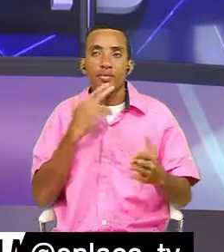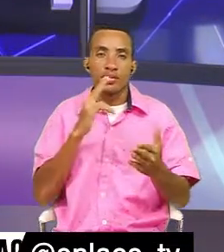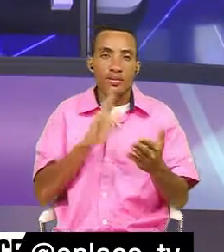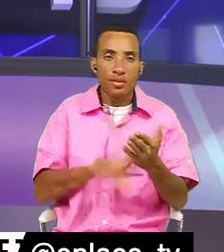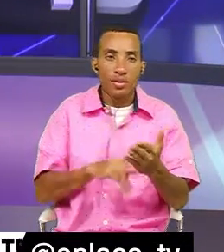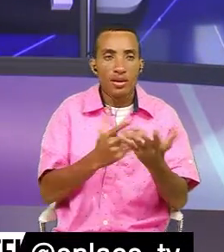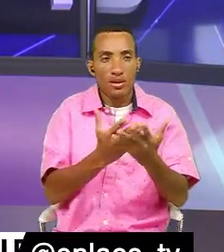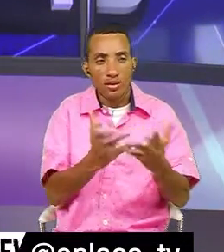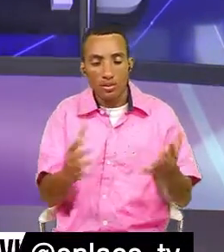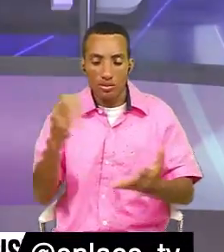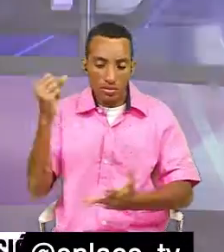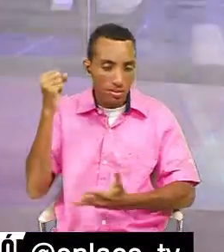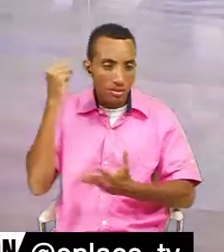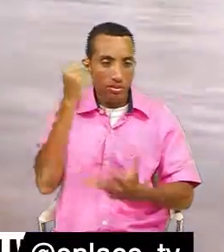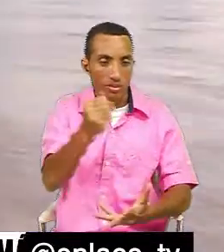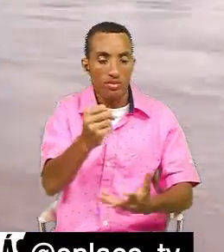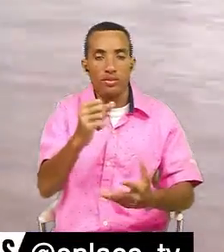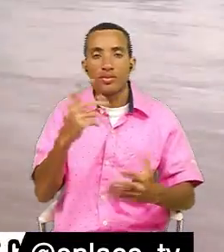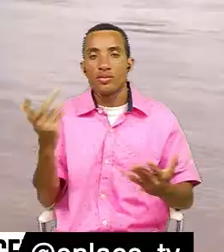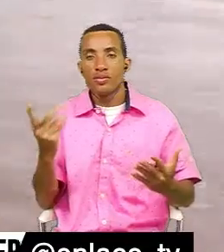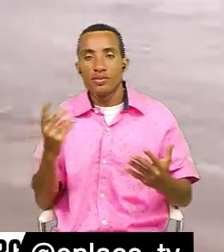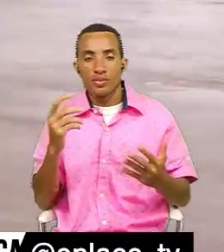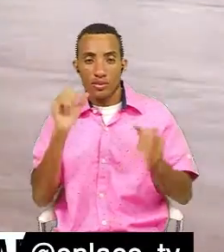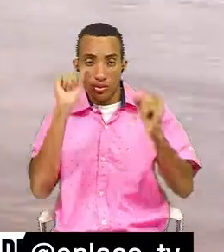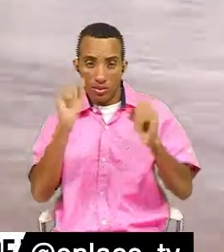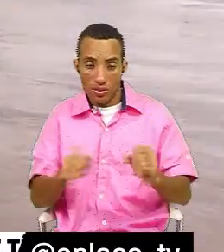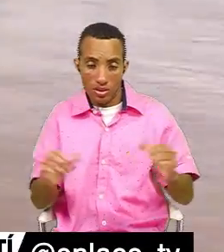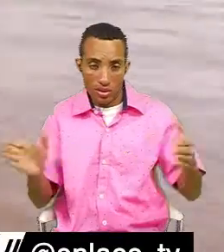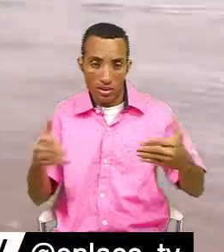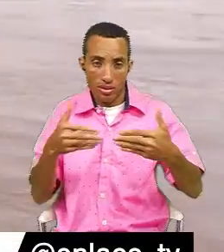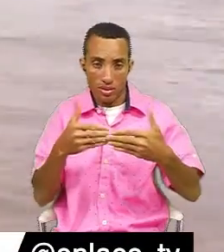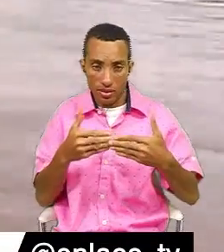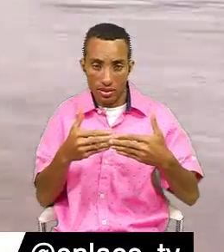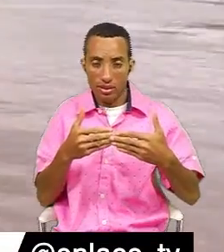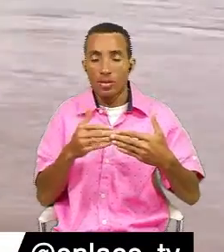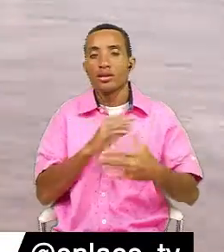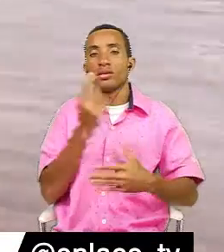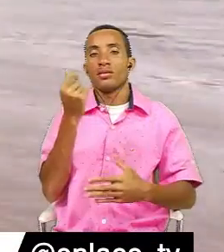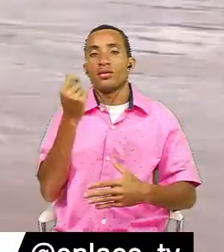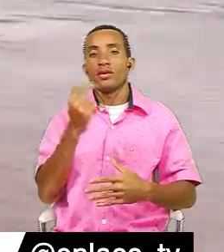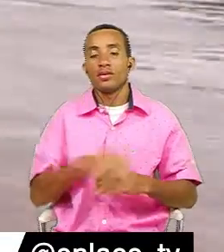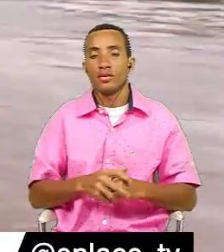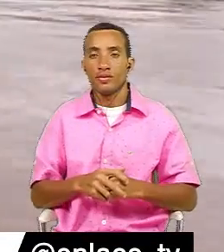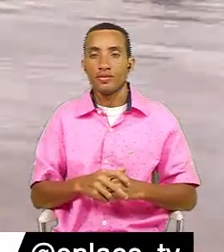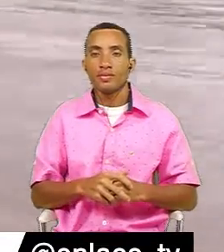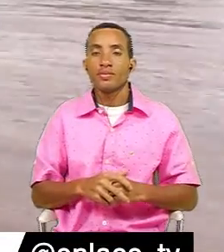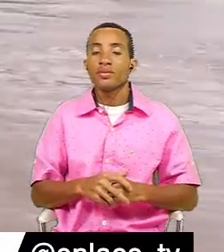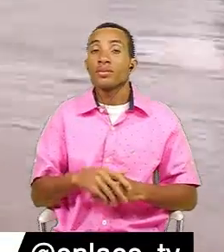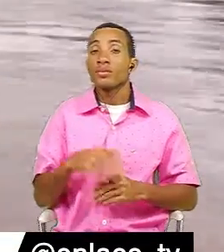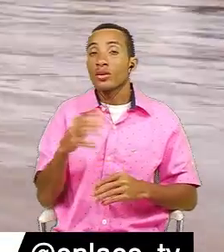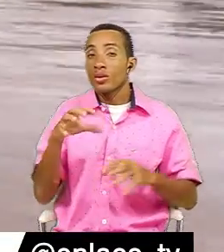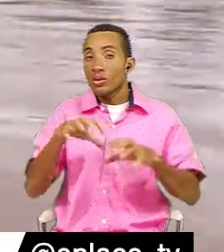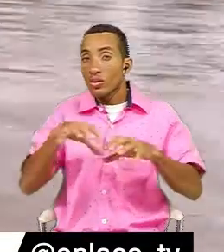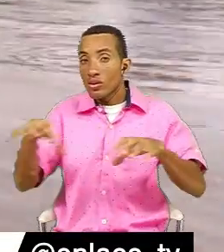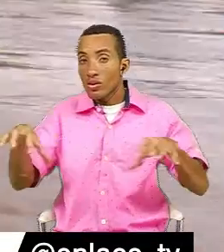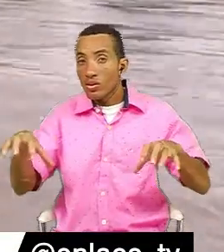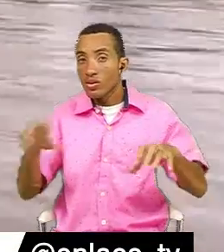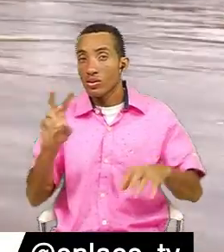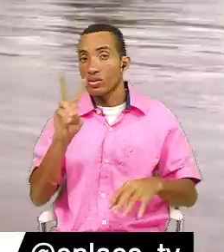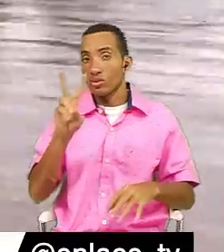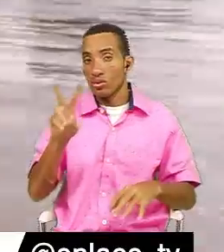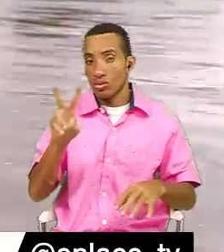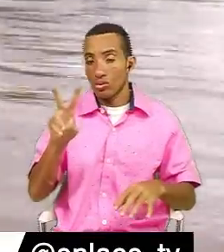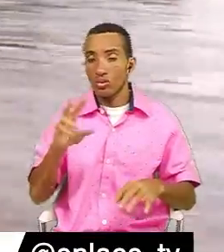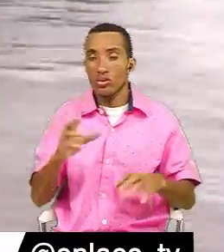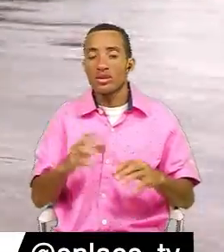de inversión en el trámite de acreditar el cierre financiero. Estos dos grupos han solicitado un plazo de